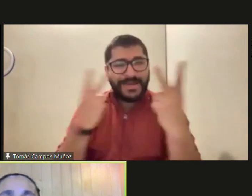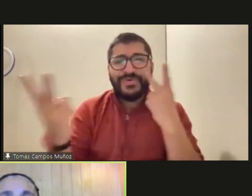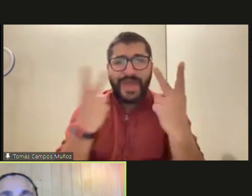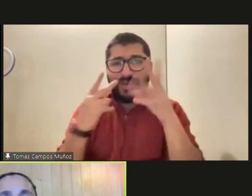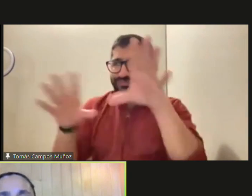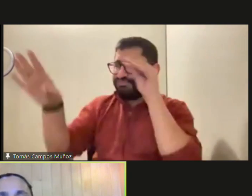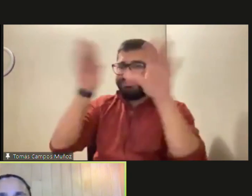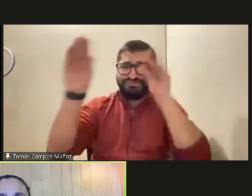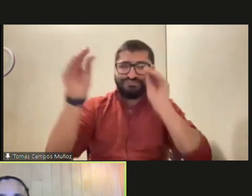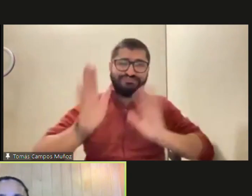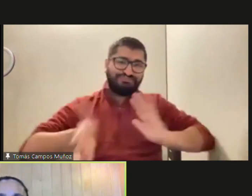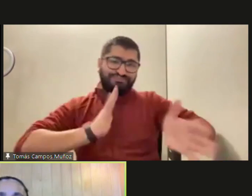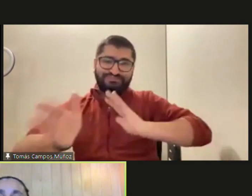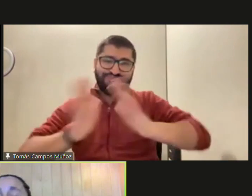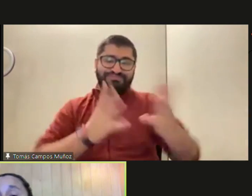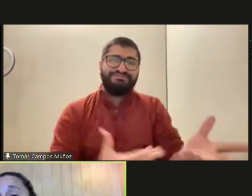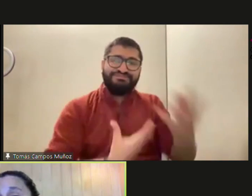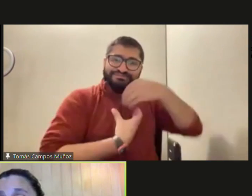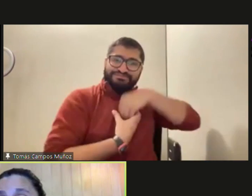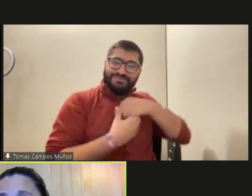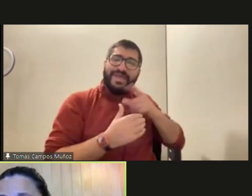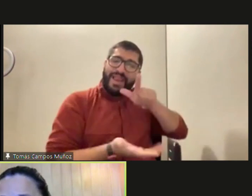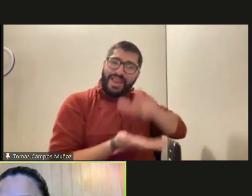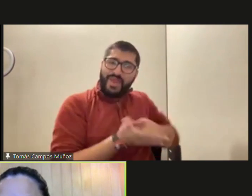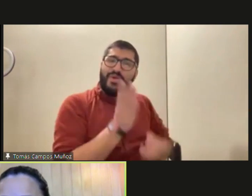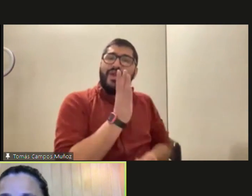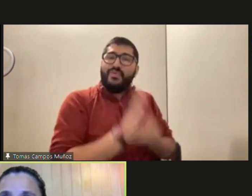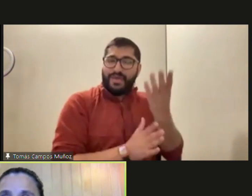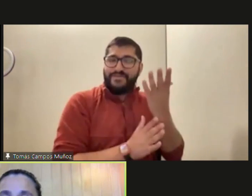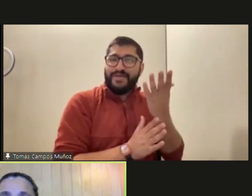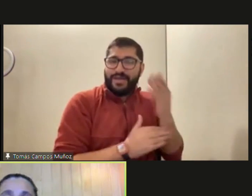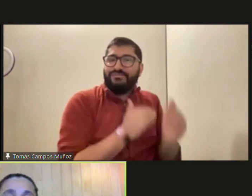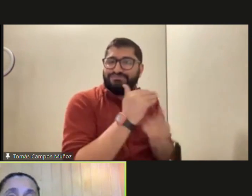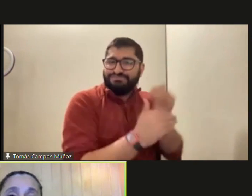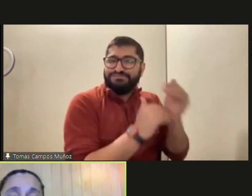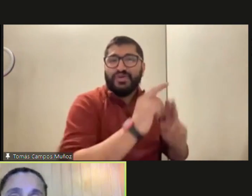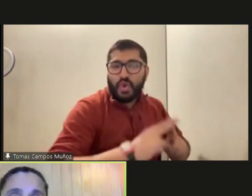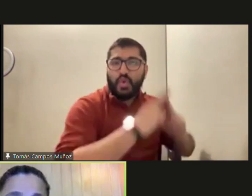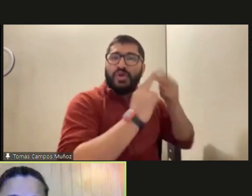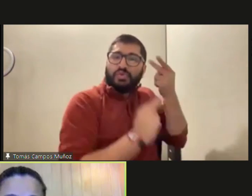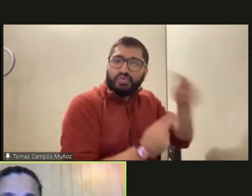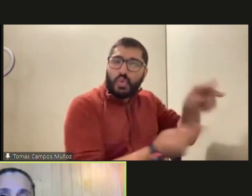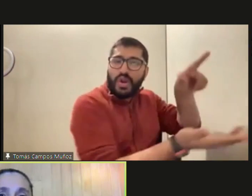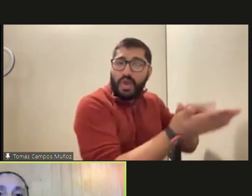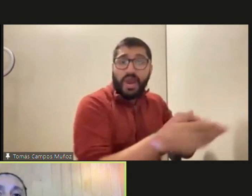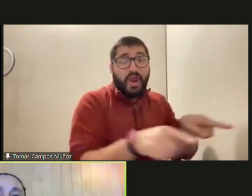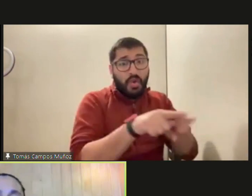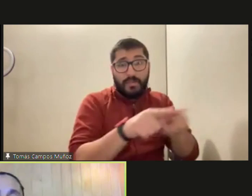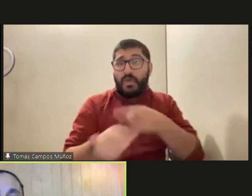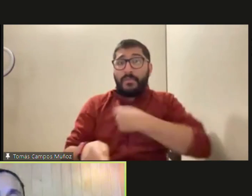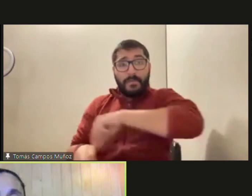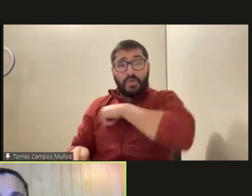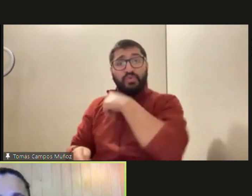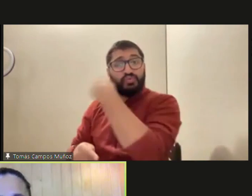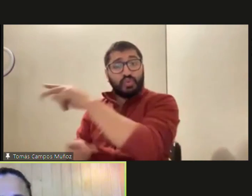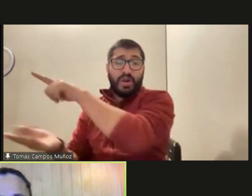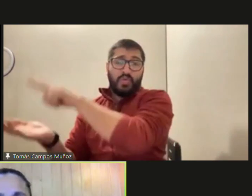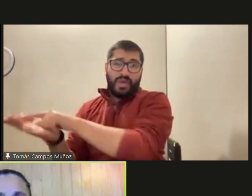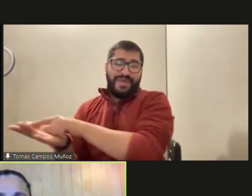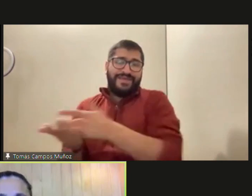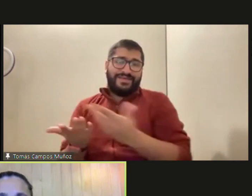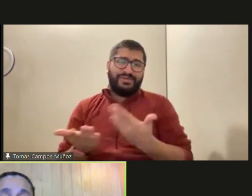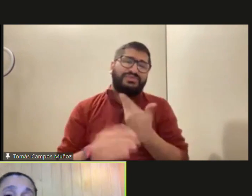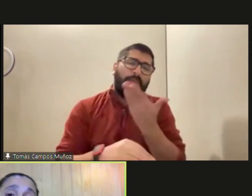¿cómo podemos tener eso? Nos reemplazamos a través de los gestos visuales, nos apoyamos a través de